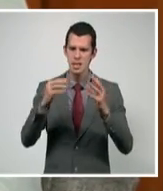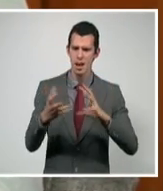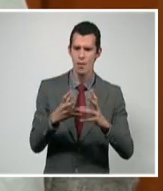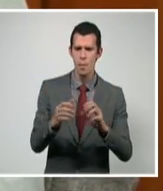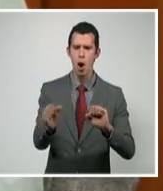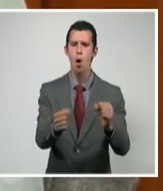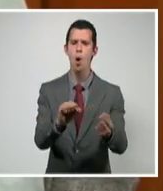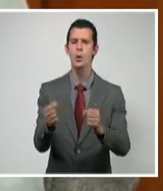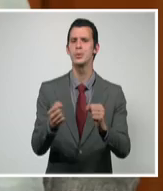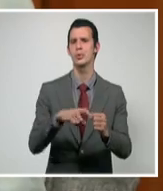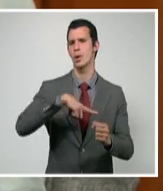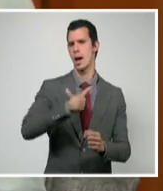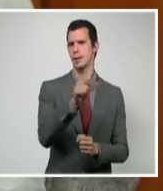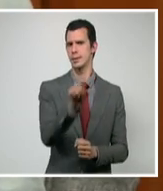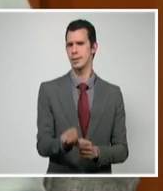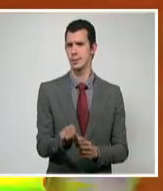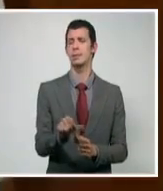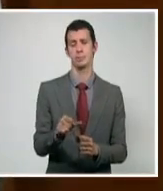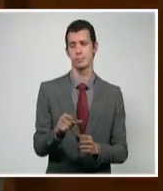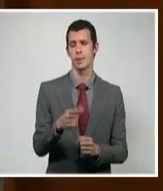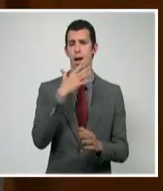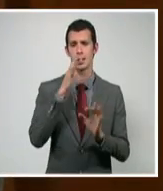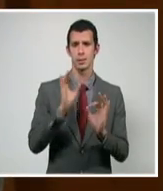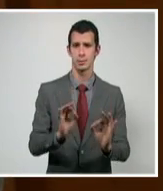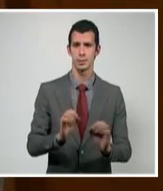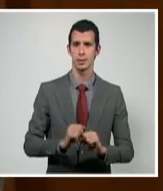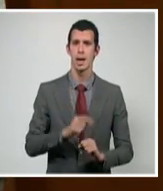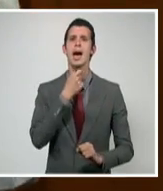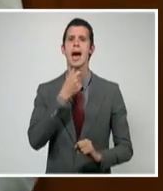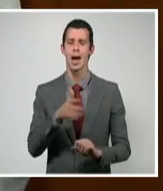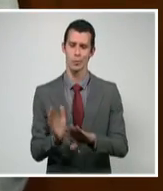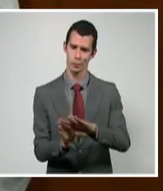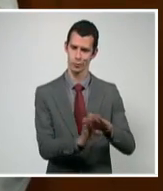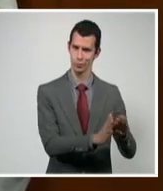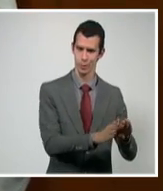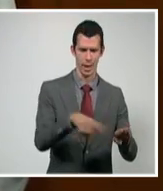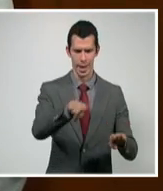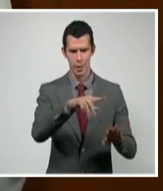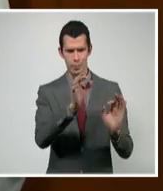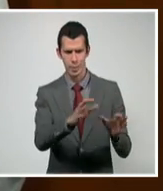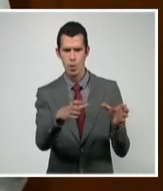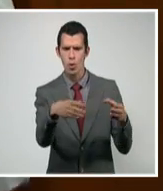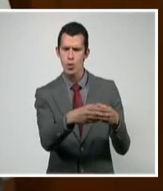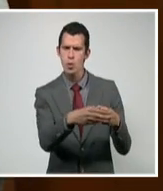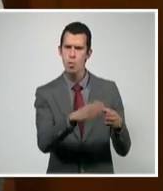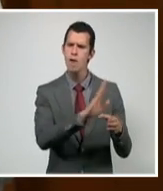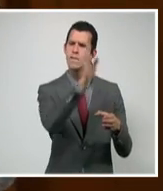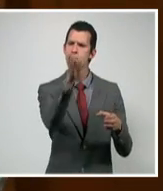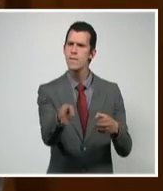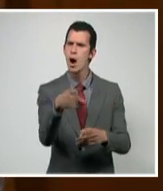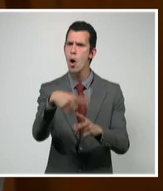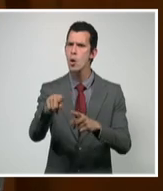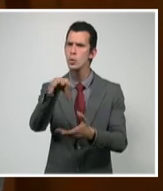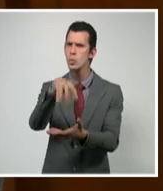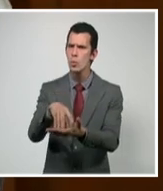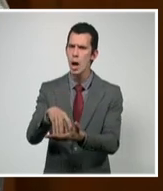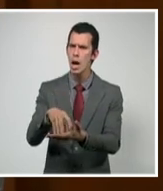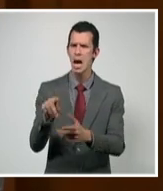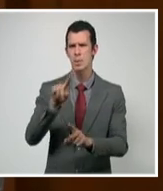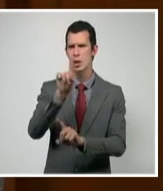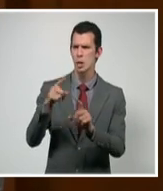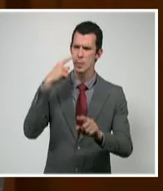o cuando van a presentarse en otro circuito, si verdaderamente no tiene que negociar con la institución de qué va a estar poniendo